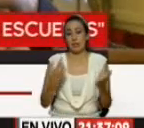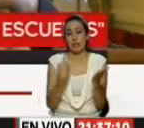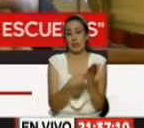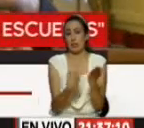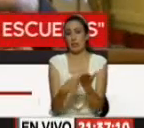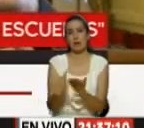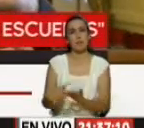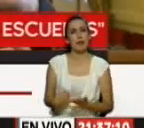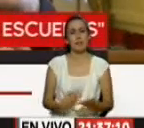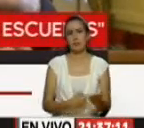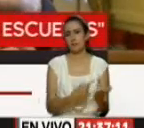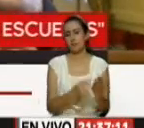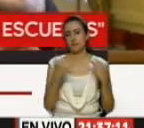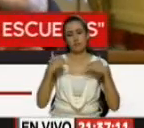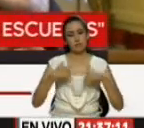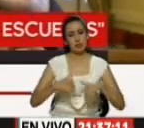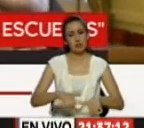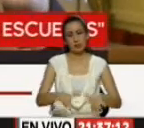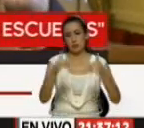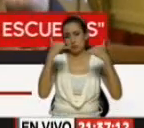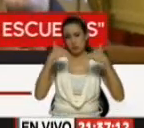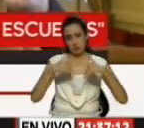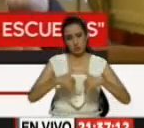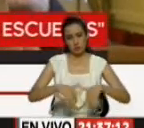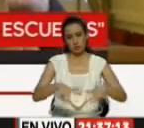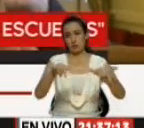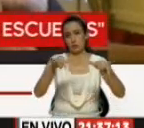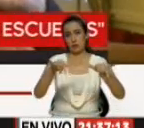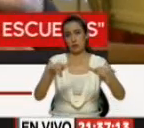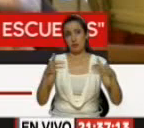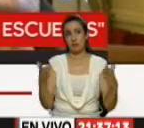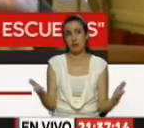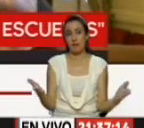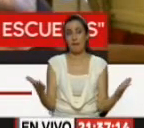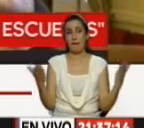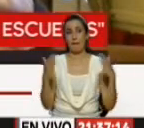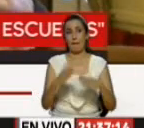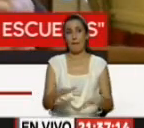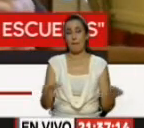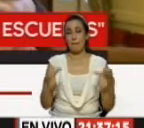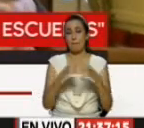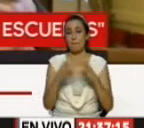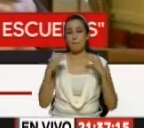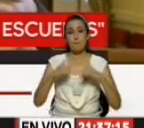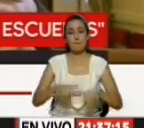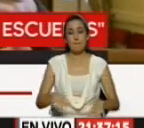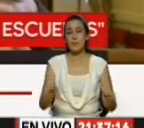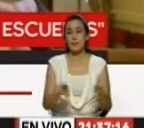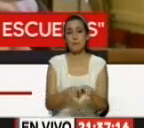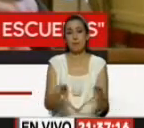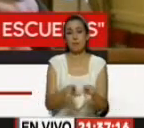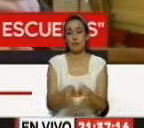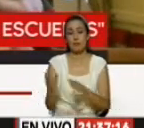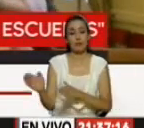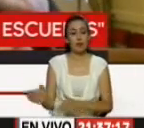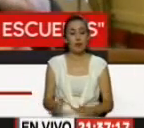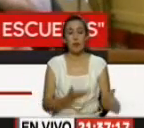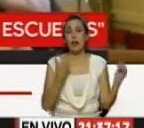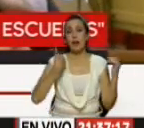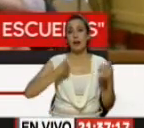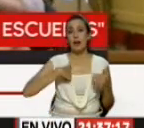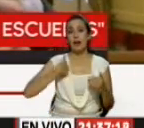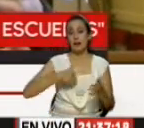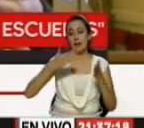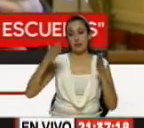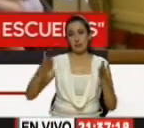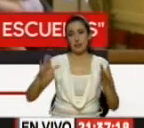que comienzan y que van a continuar, ¿no? Queda claro que estos debates se van a seguir sucediendo porque los argentinos estamos madurando